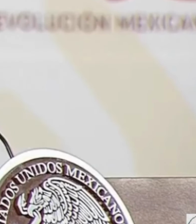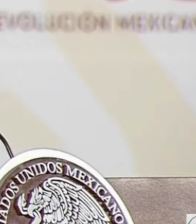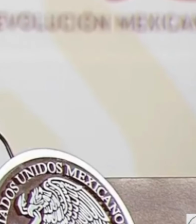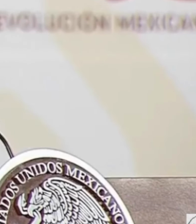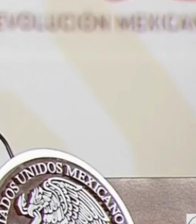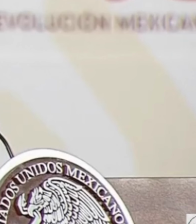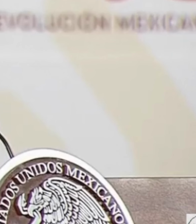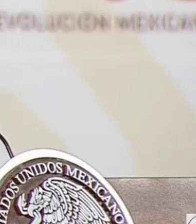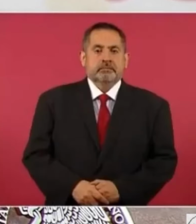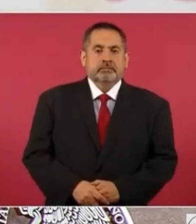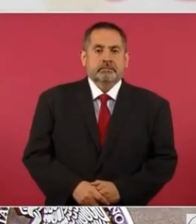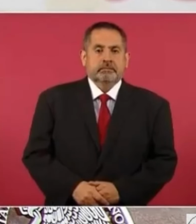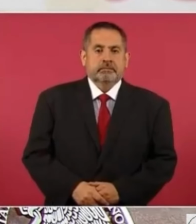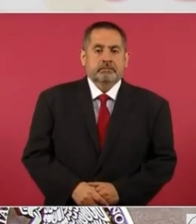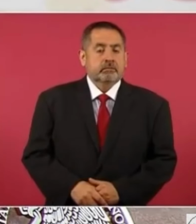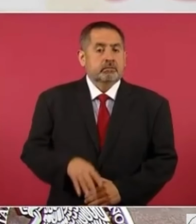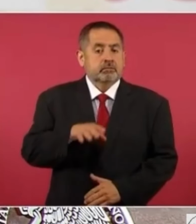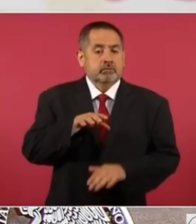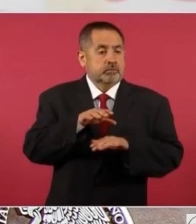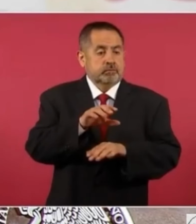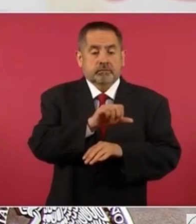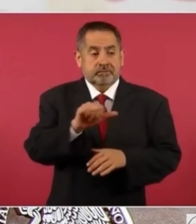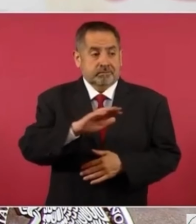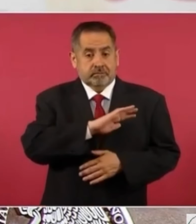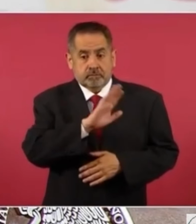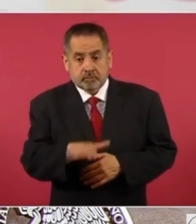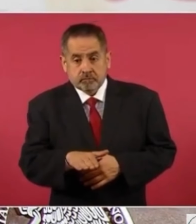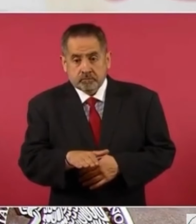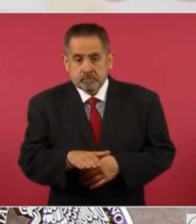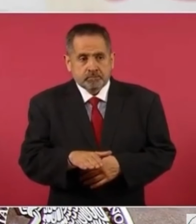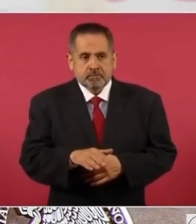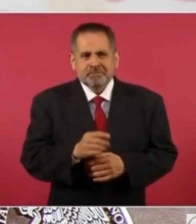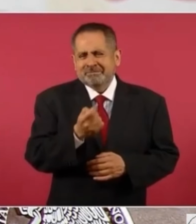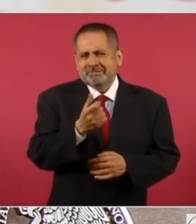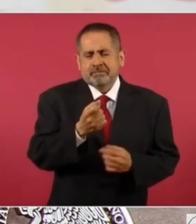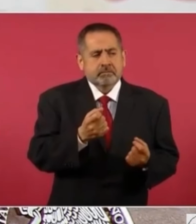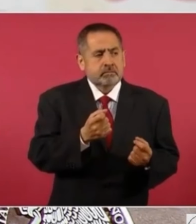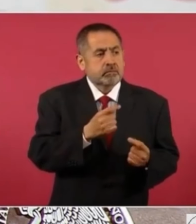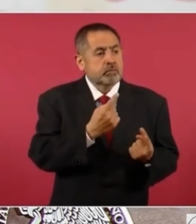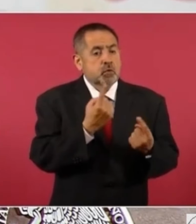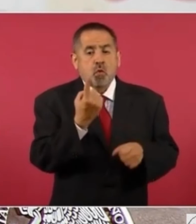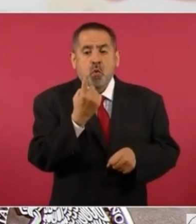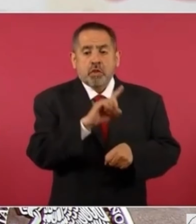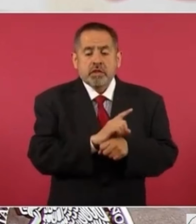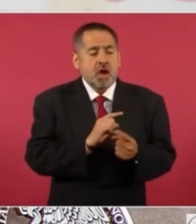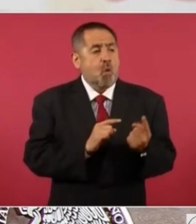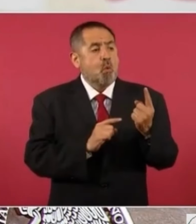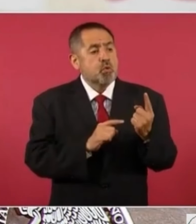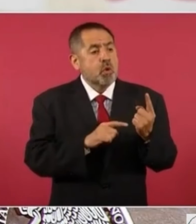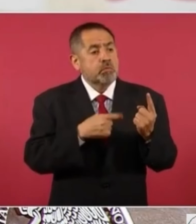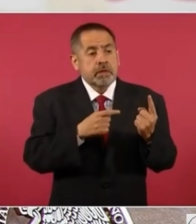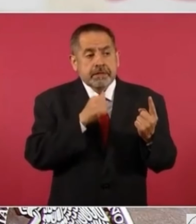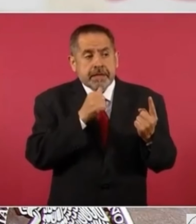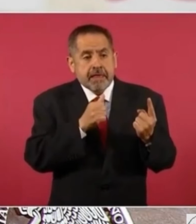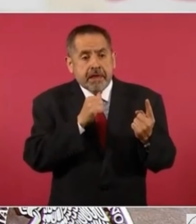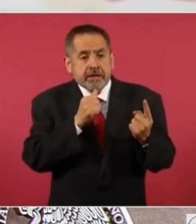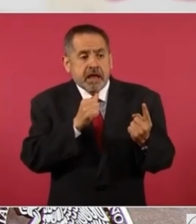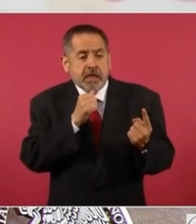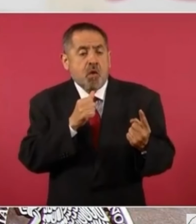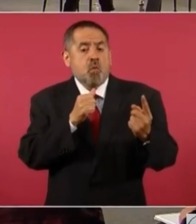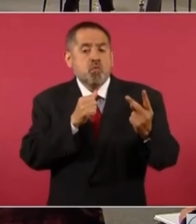días a veces secuenciales no hay una sola defunción. Esto ya muestra una reducción al grado